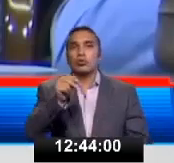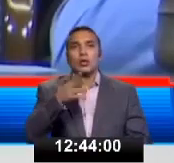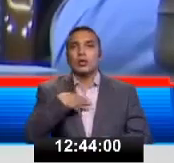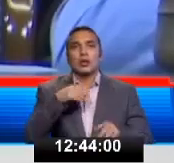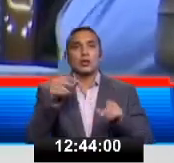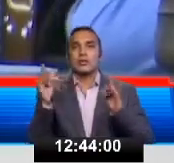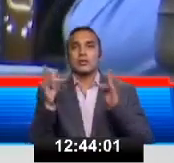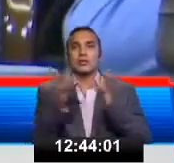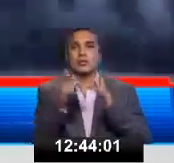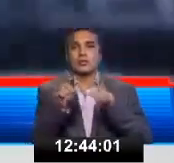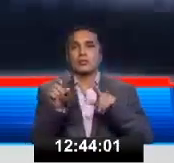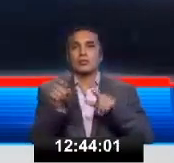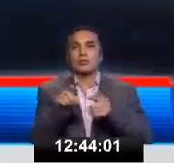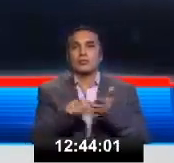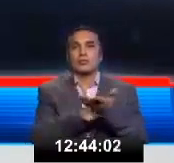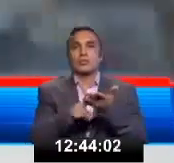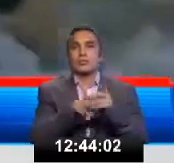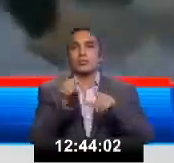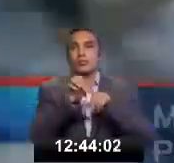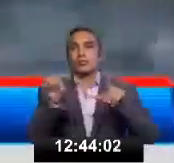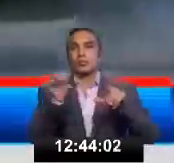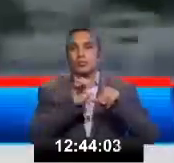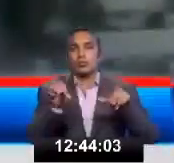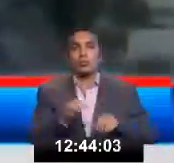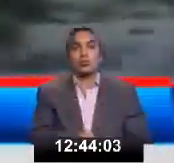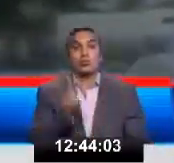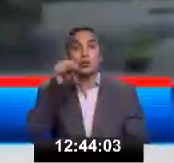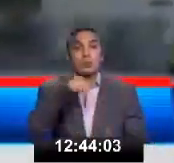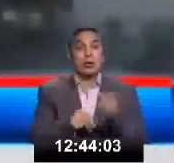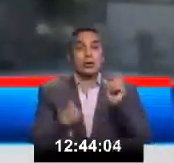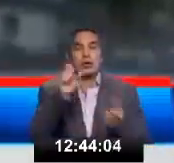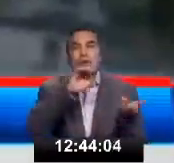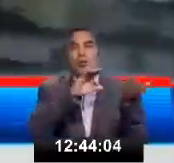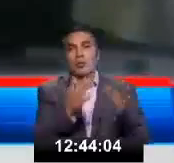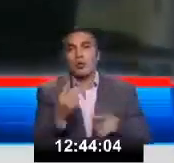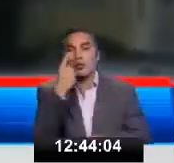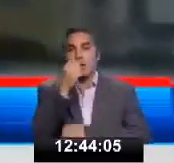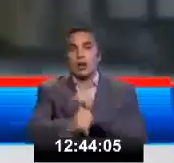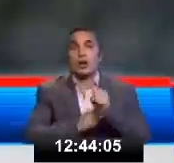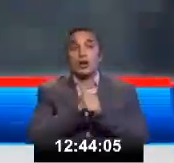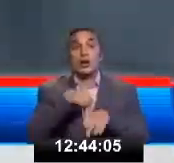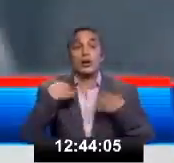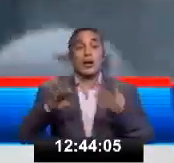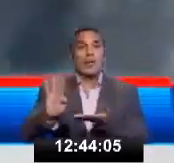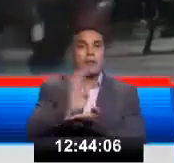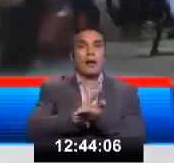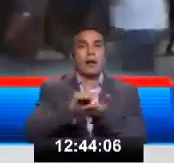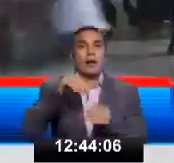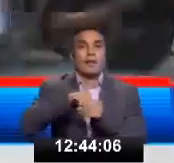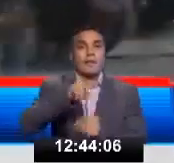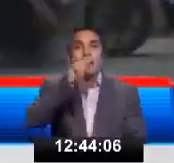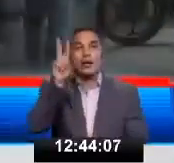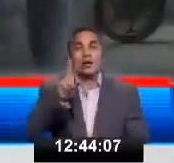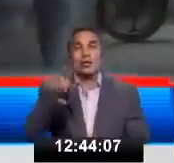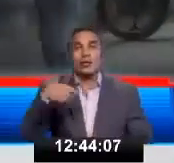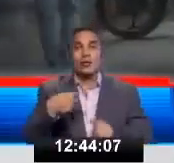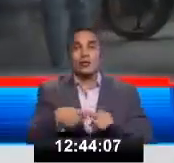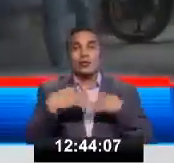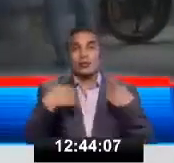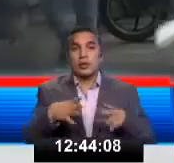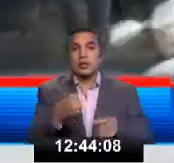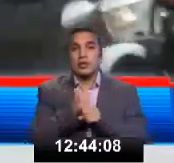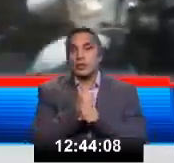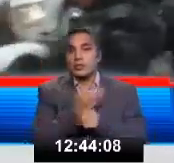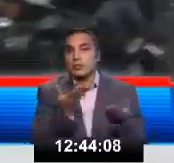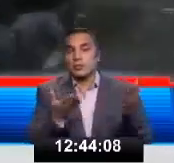conectado con la sesión más de 2.000 personas murieron este año en los barrios pobres de venezuela durante operaciones de seguridad